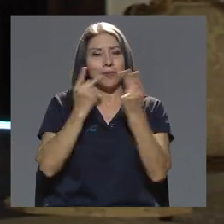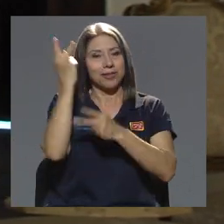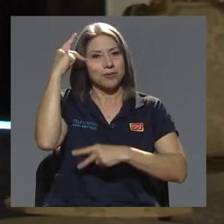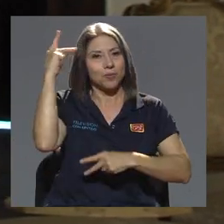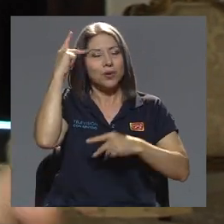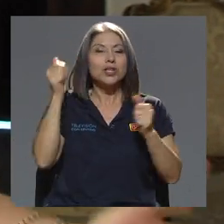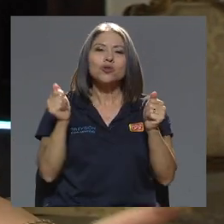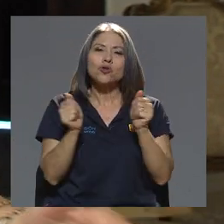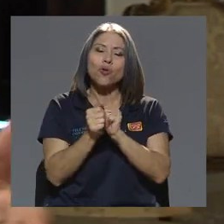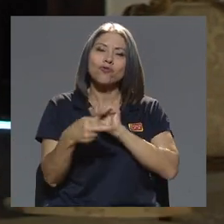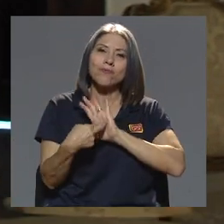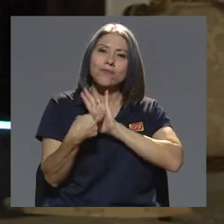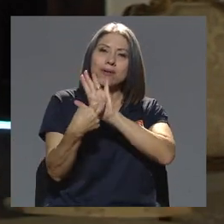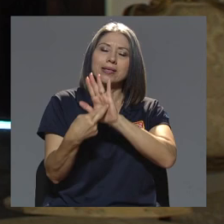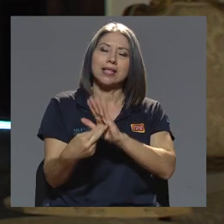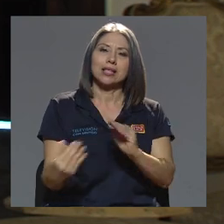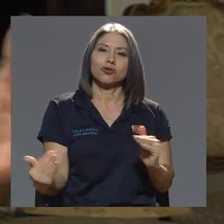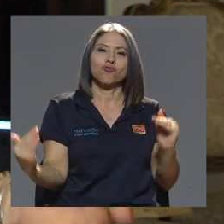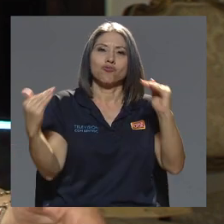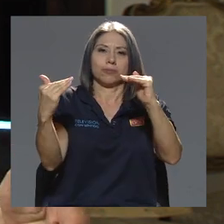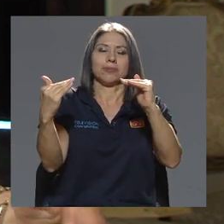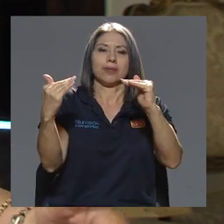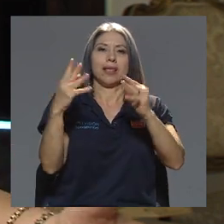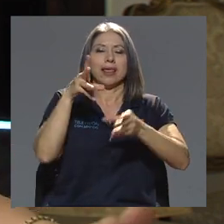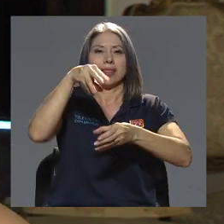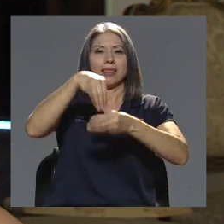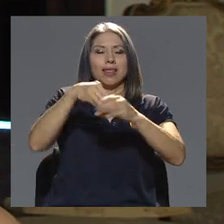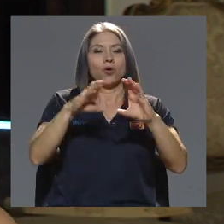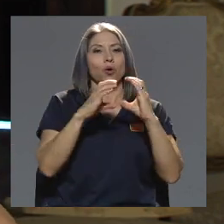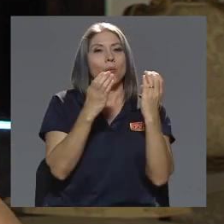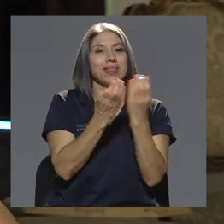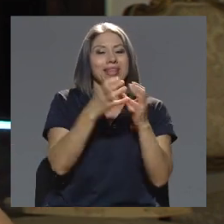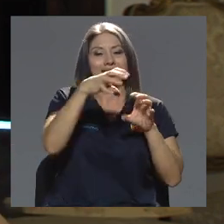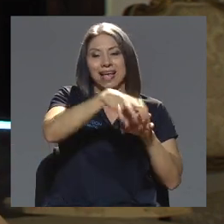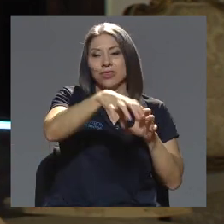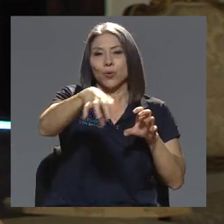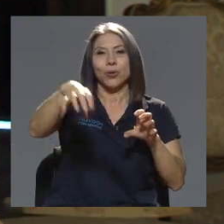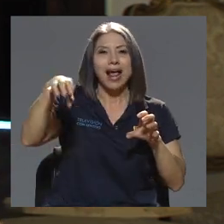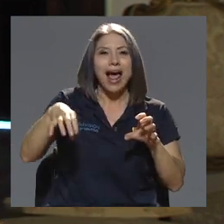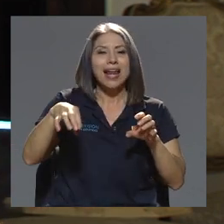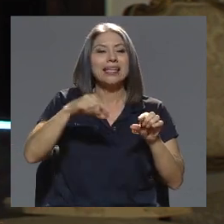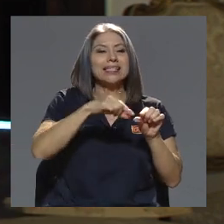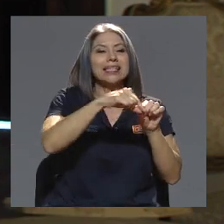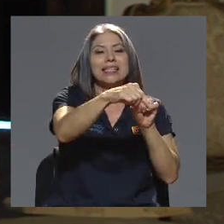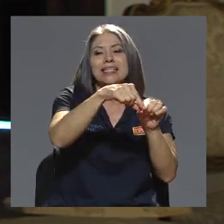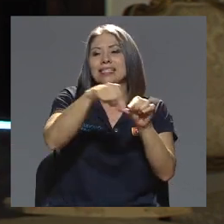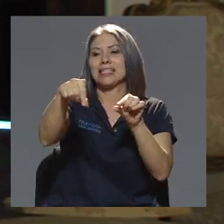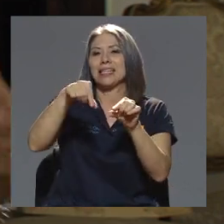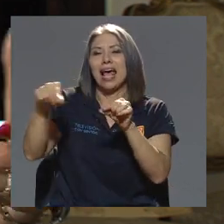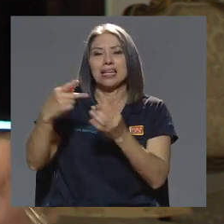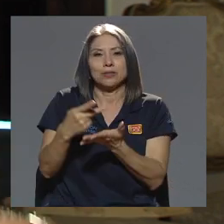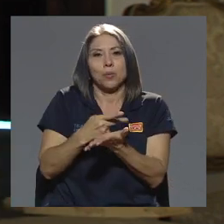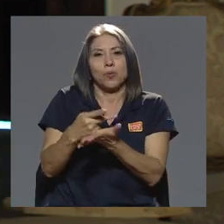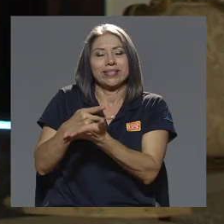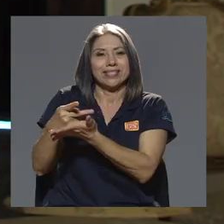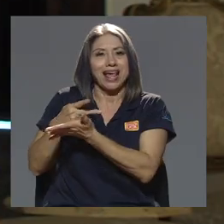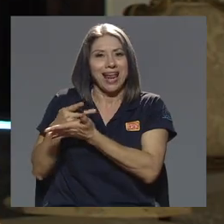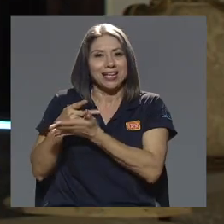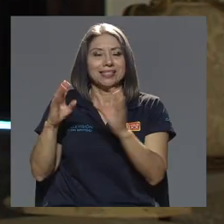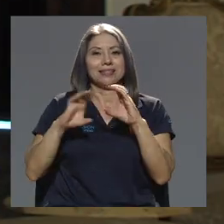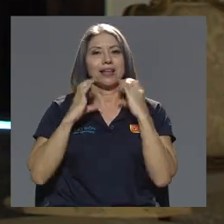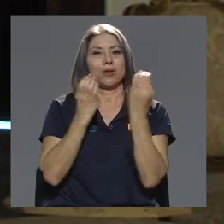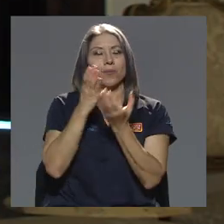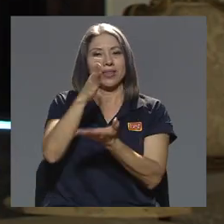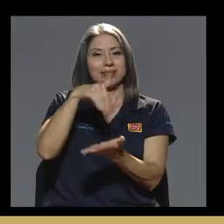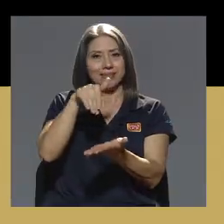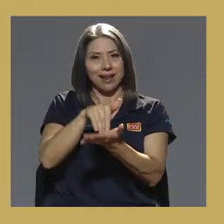representación más justa dentro de los comités cantonales, distritales, provinciales y el comité